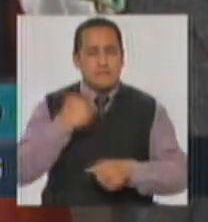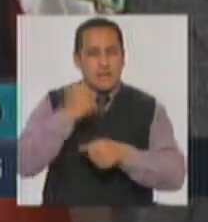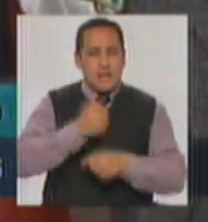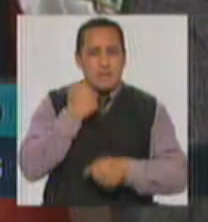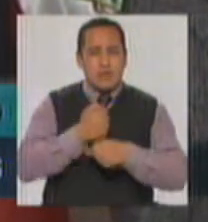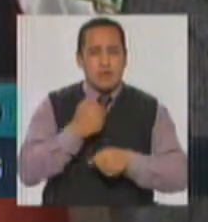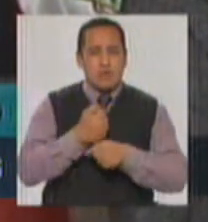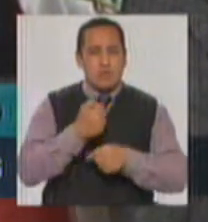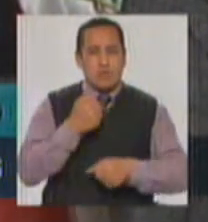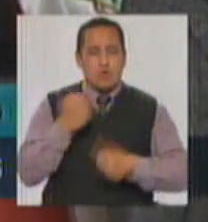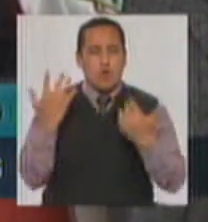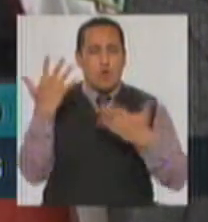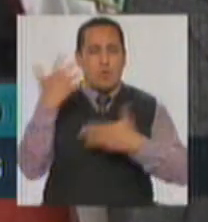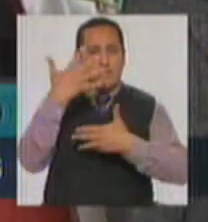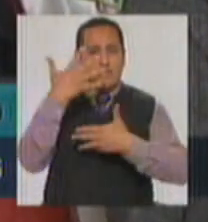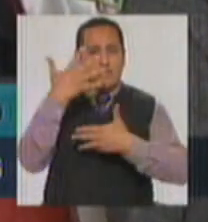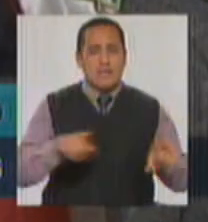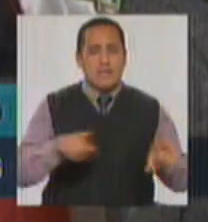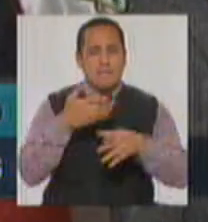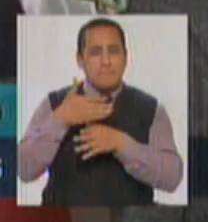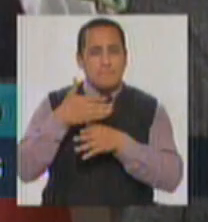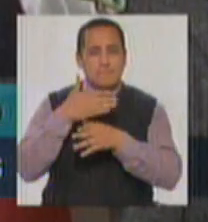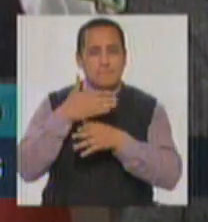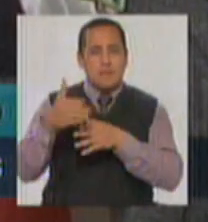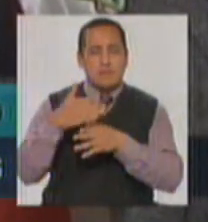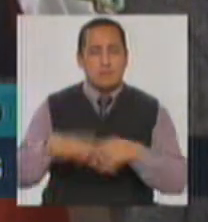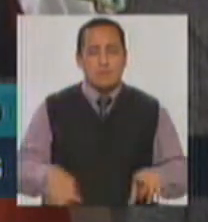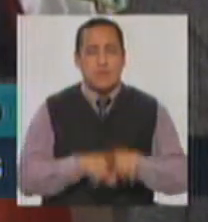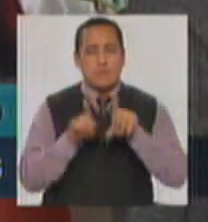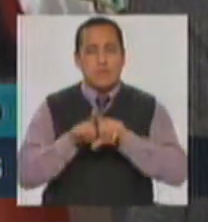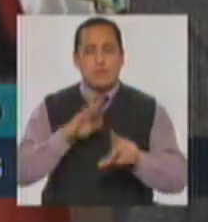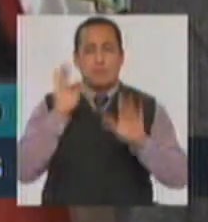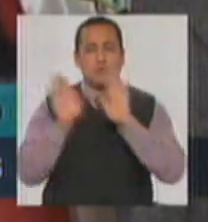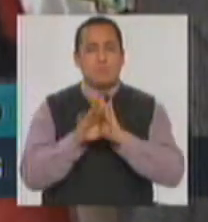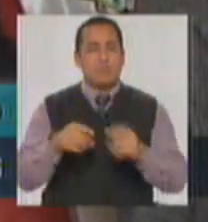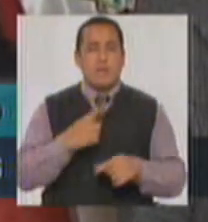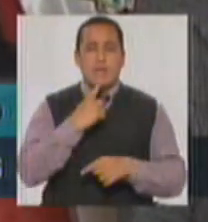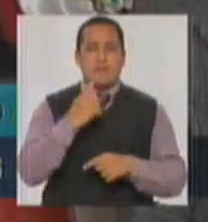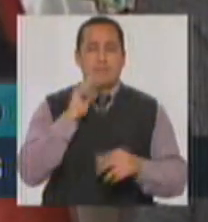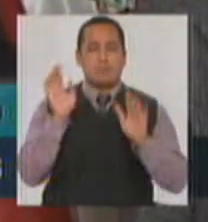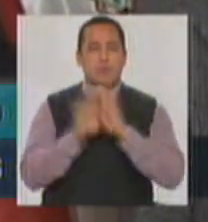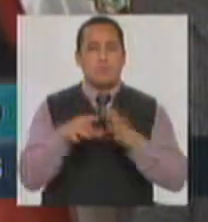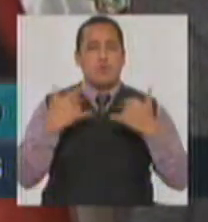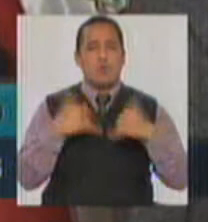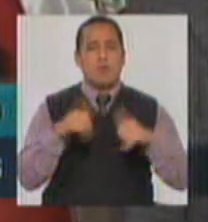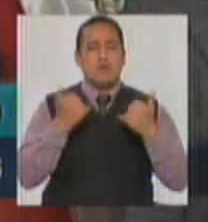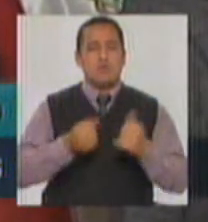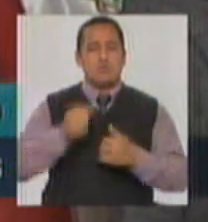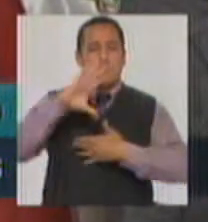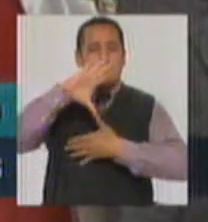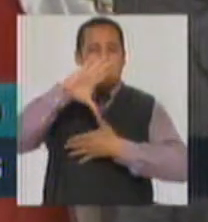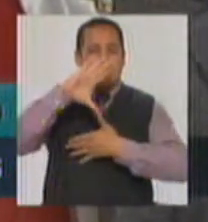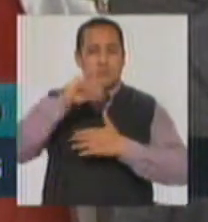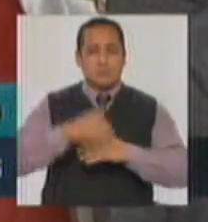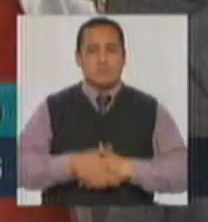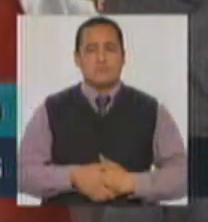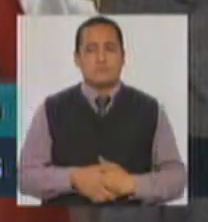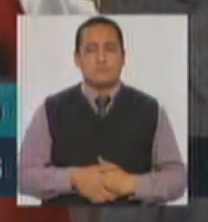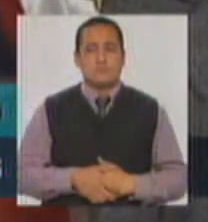que hemos venido participando, como han sido los Juegos Sudamericanos,